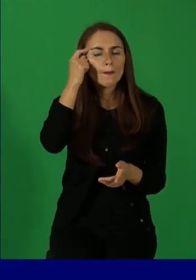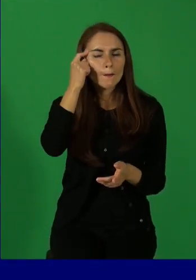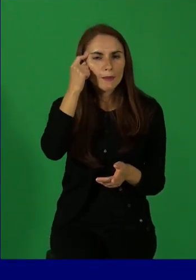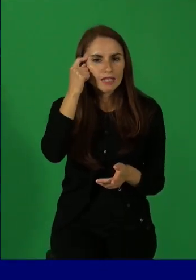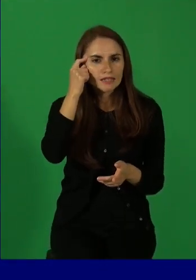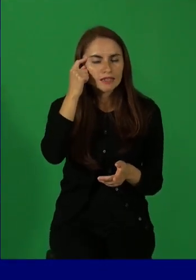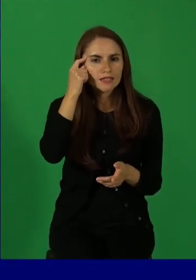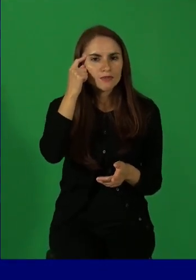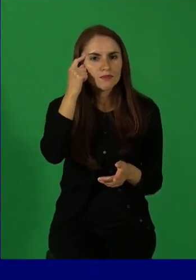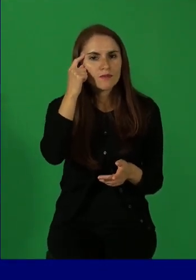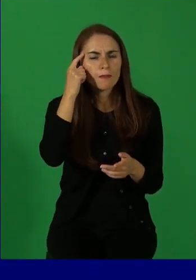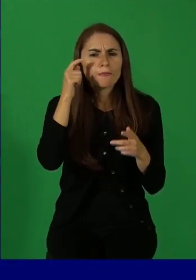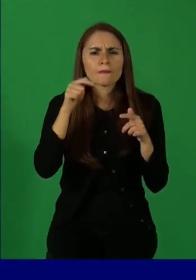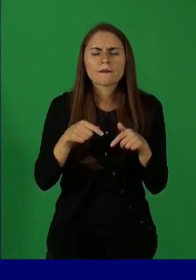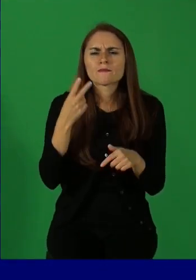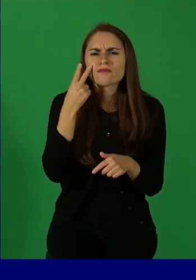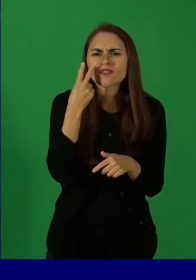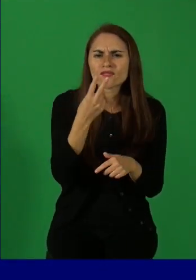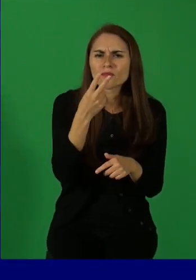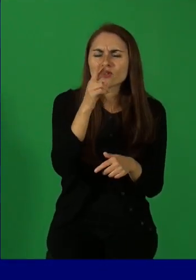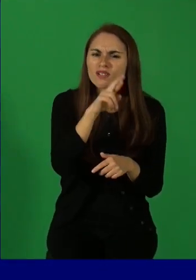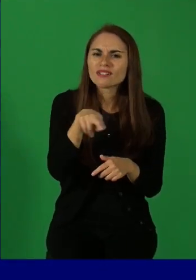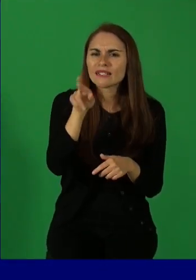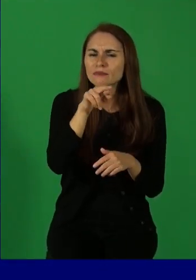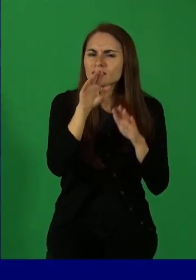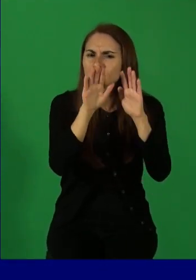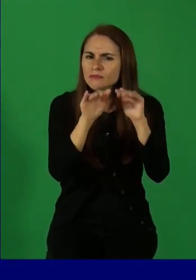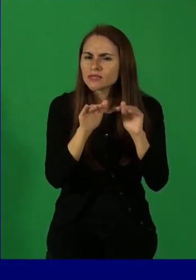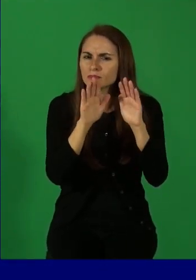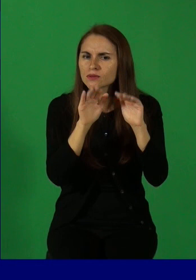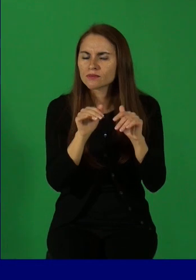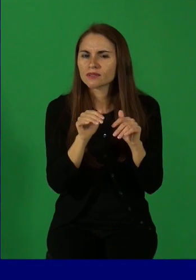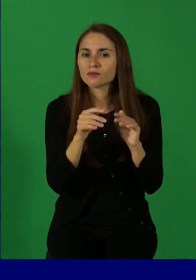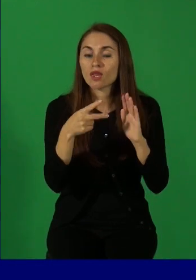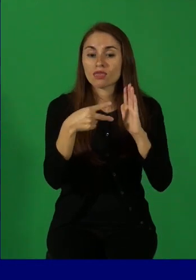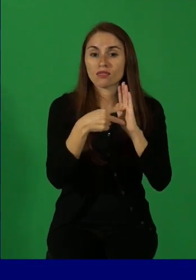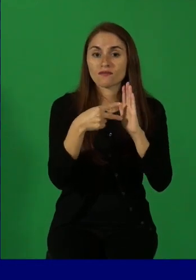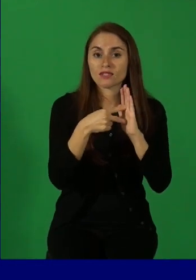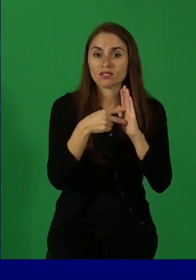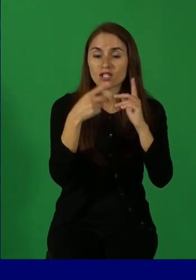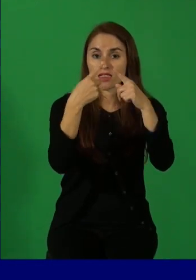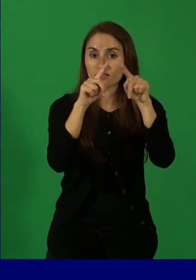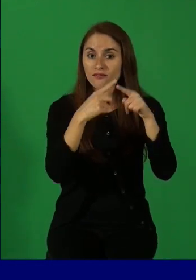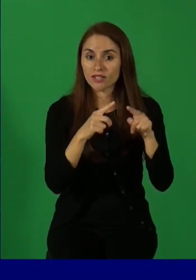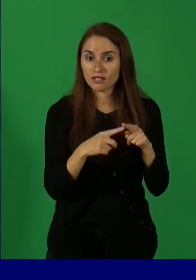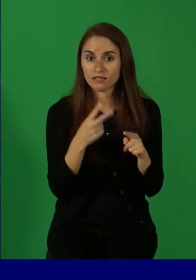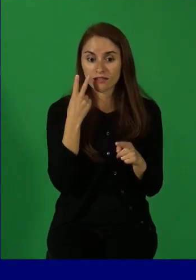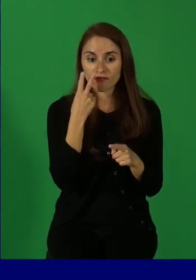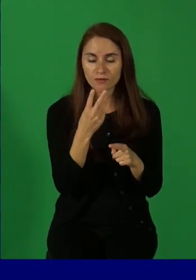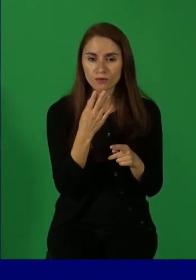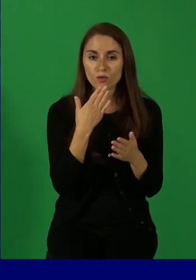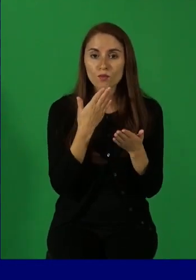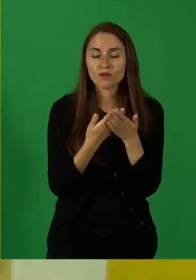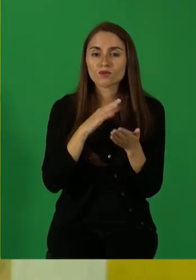¿qué regularidad pudiste apreciar al representar las divisiones usando fichas? En